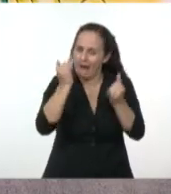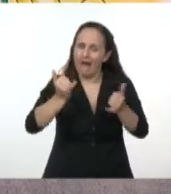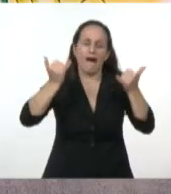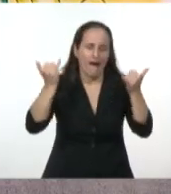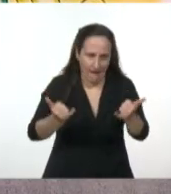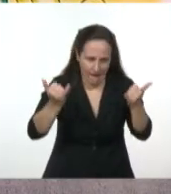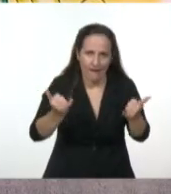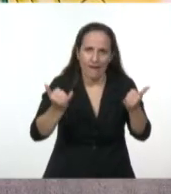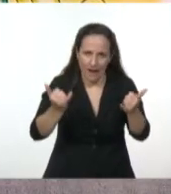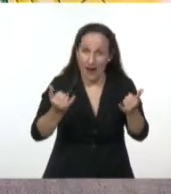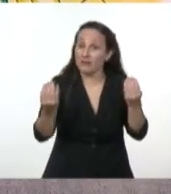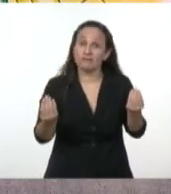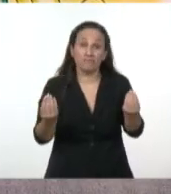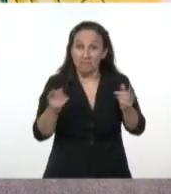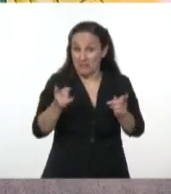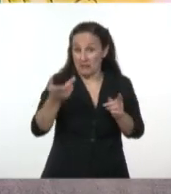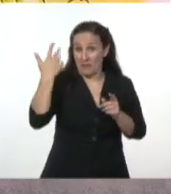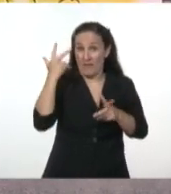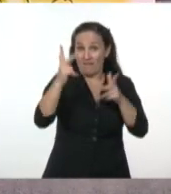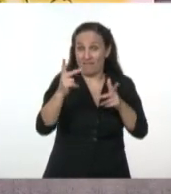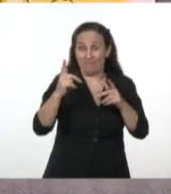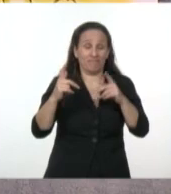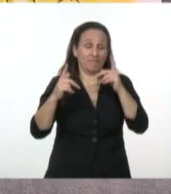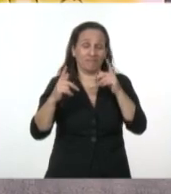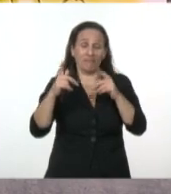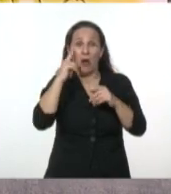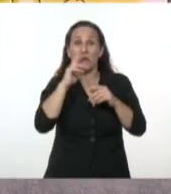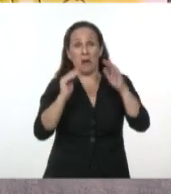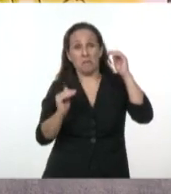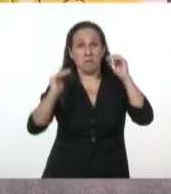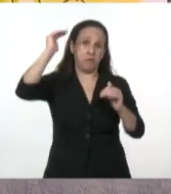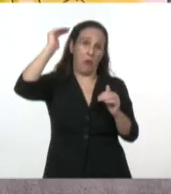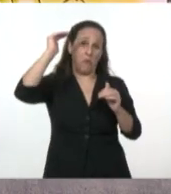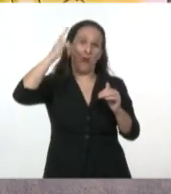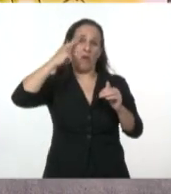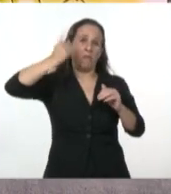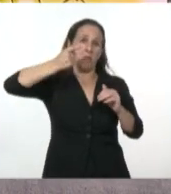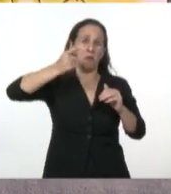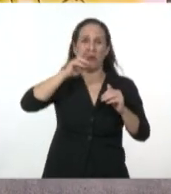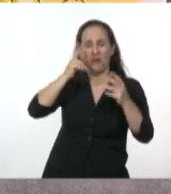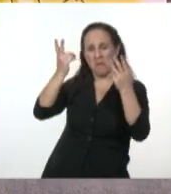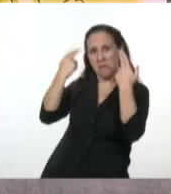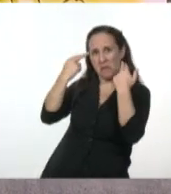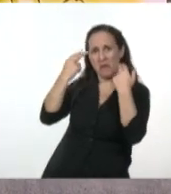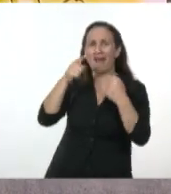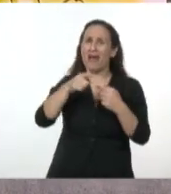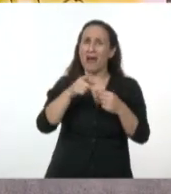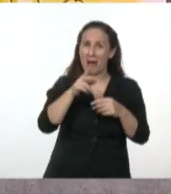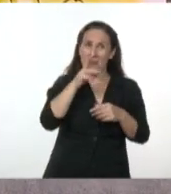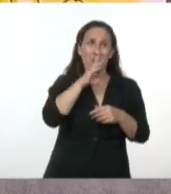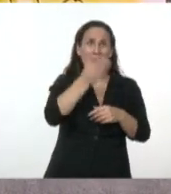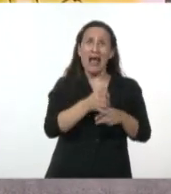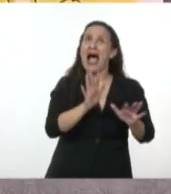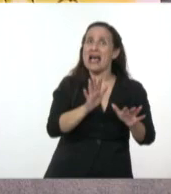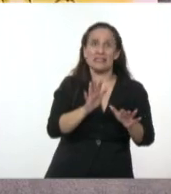tiene que ver con esta desigualdad de la que hablamos, con esta supremacía del hombre hacia la mujer, con la sumisión, no porque la mujer es sumisa, sino